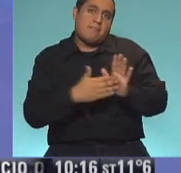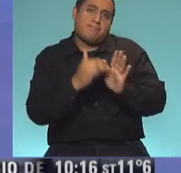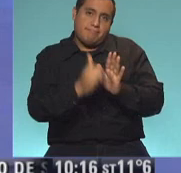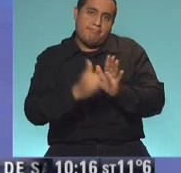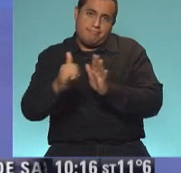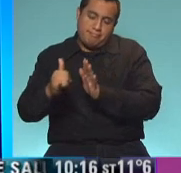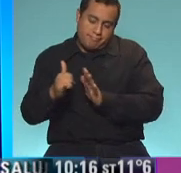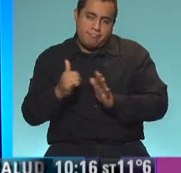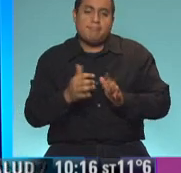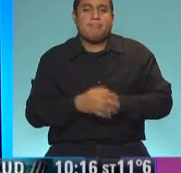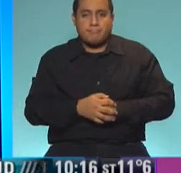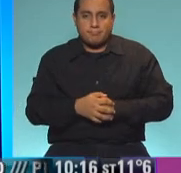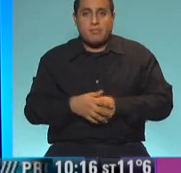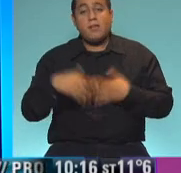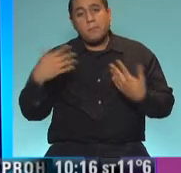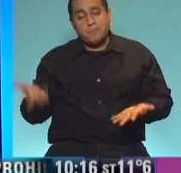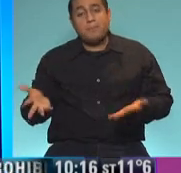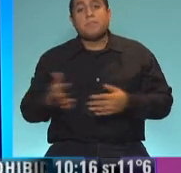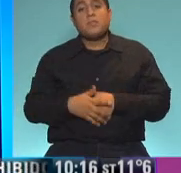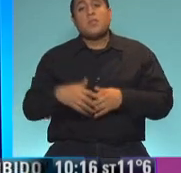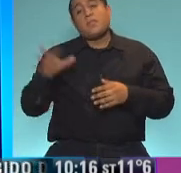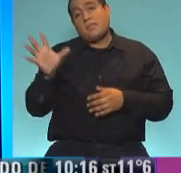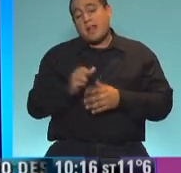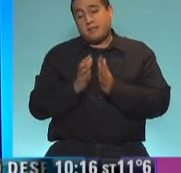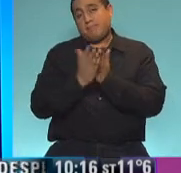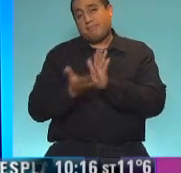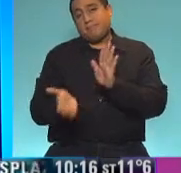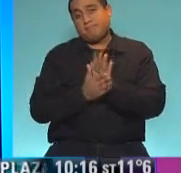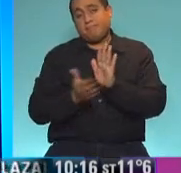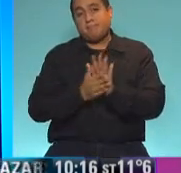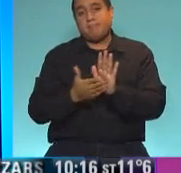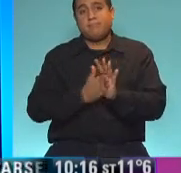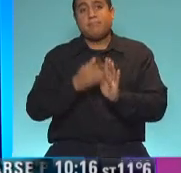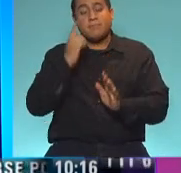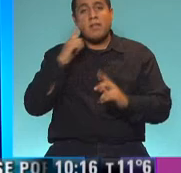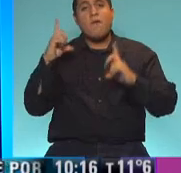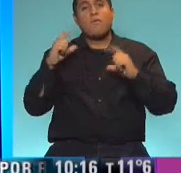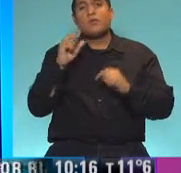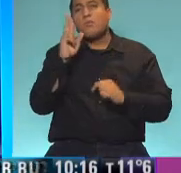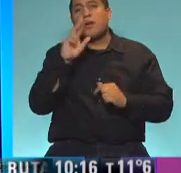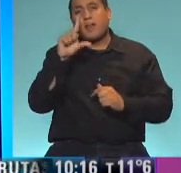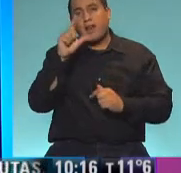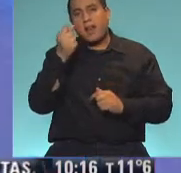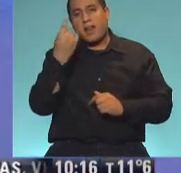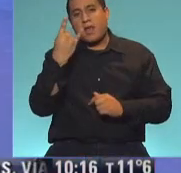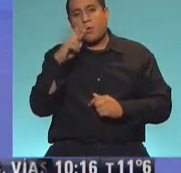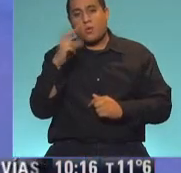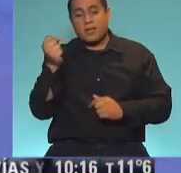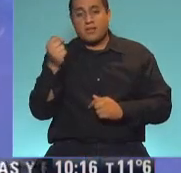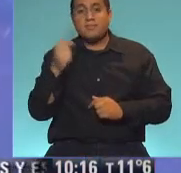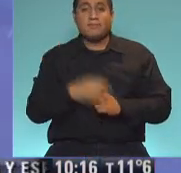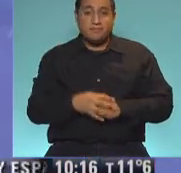de nuestros alumnos y alumnas. Así que bueno, hoy traje esta. Ahí está Laura, mira. Ahí está Laura. Hermosa. A nuestras